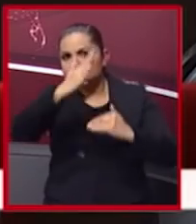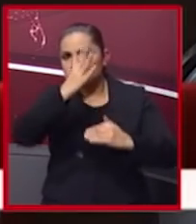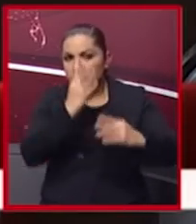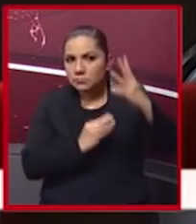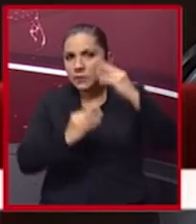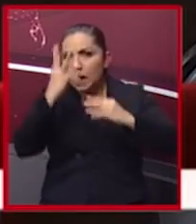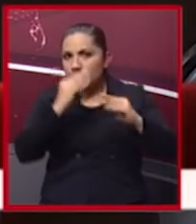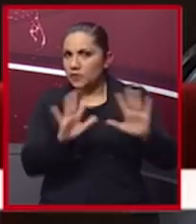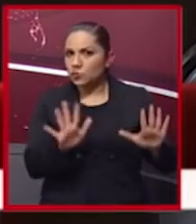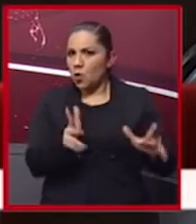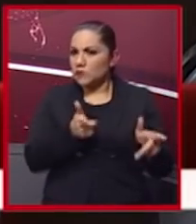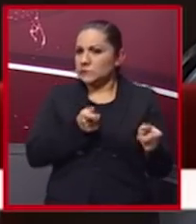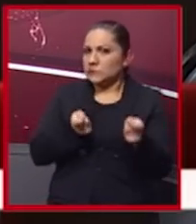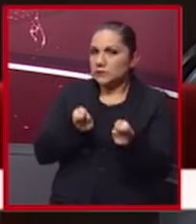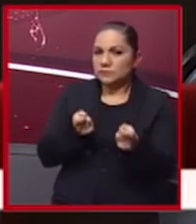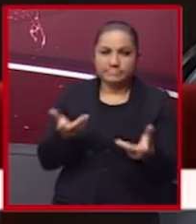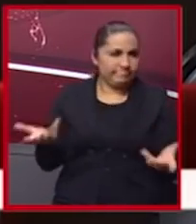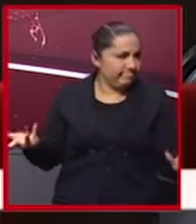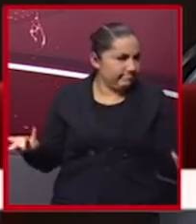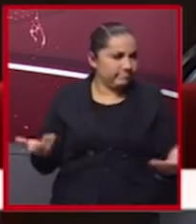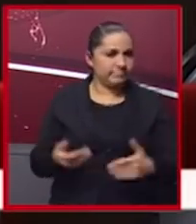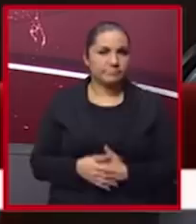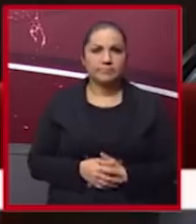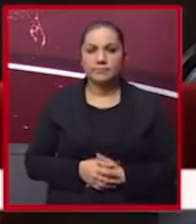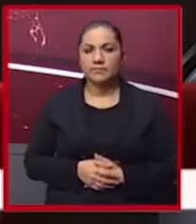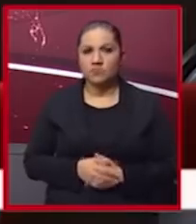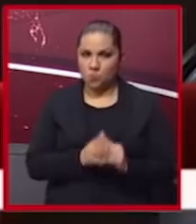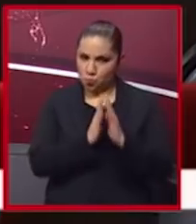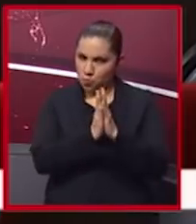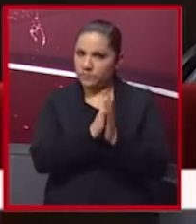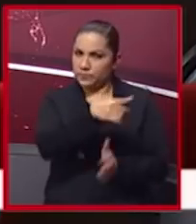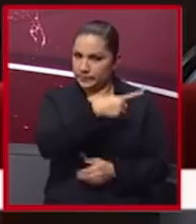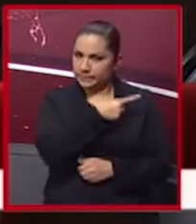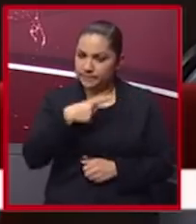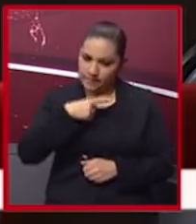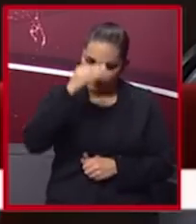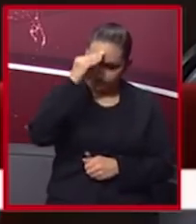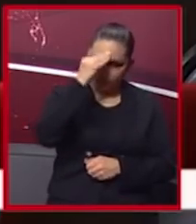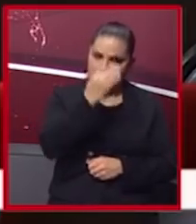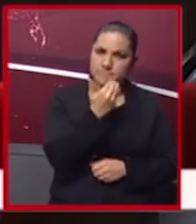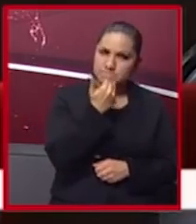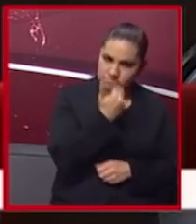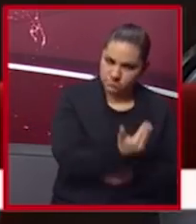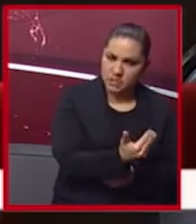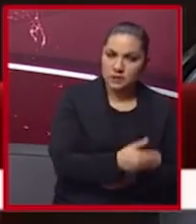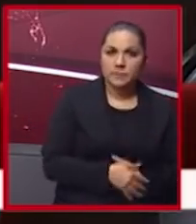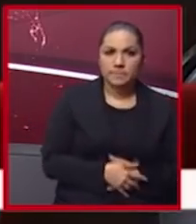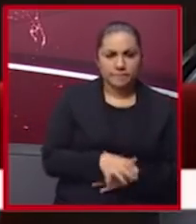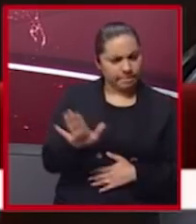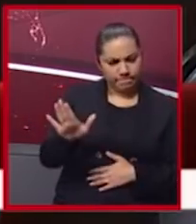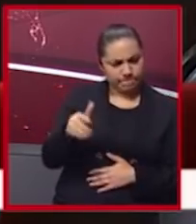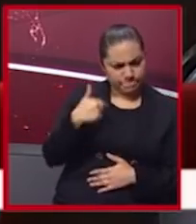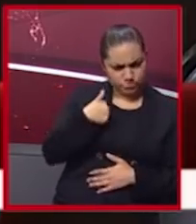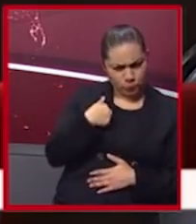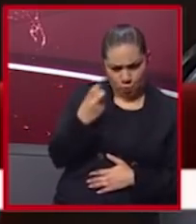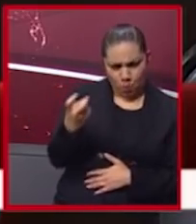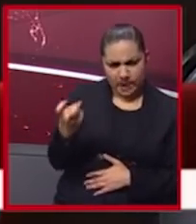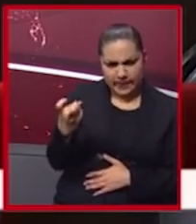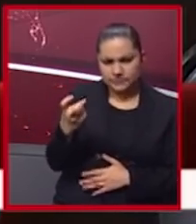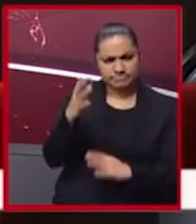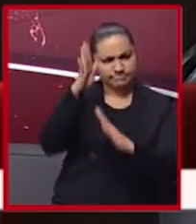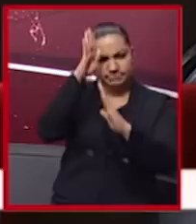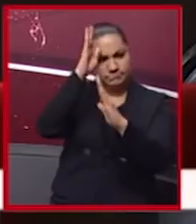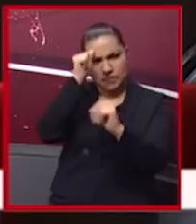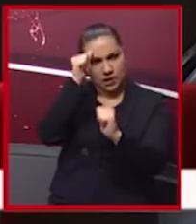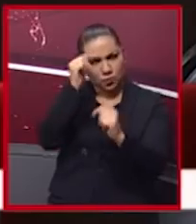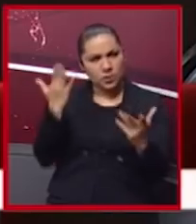Yo discreparía totalmente. Este gobierno es todo menos asistencialista. Inclusive en el